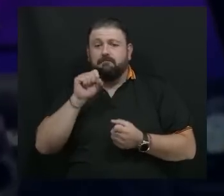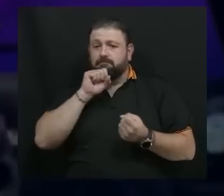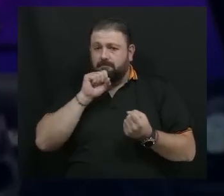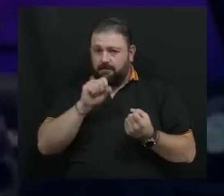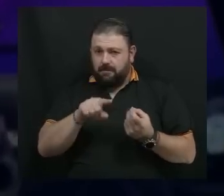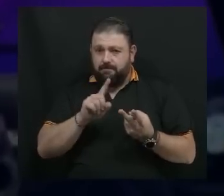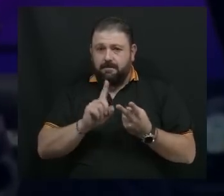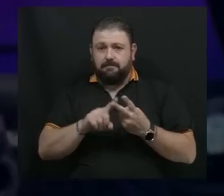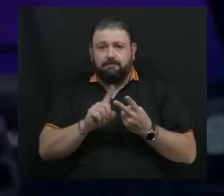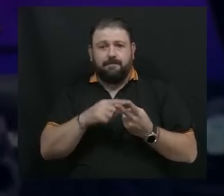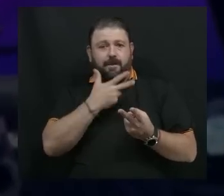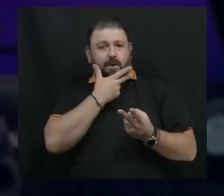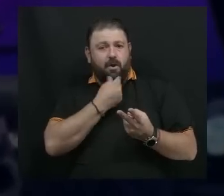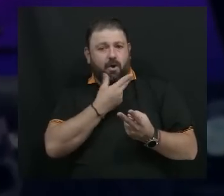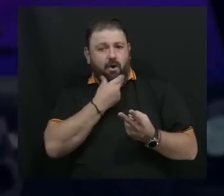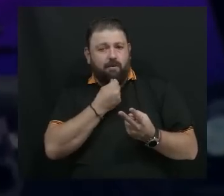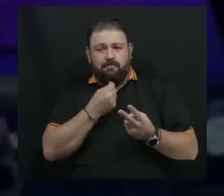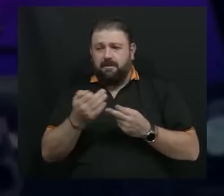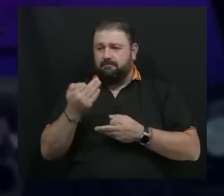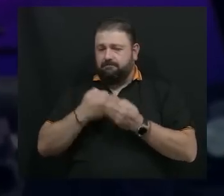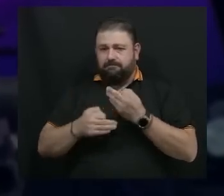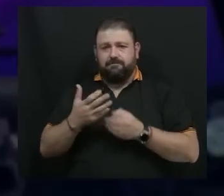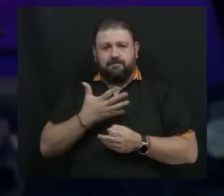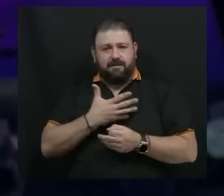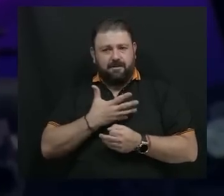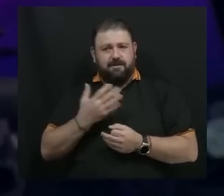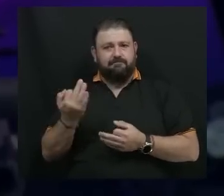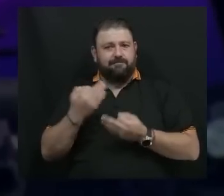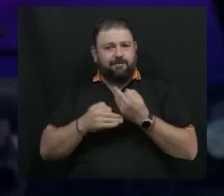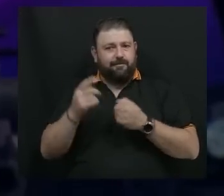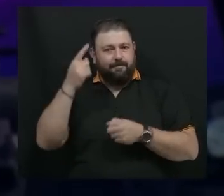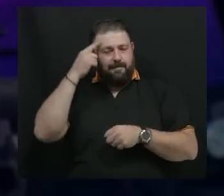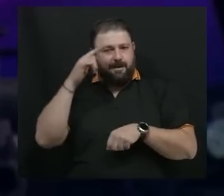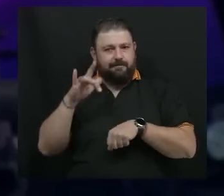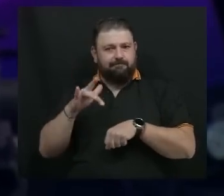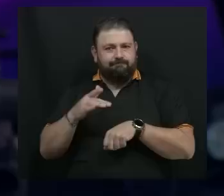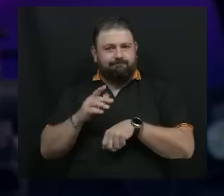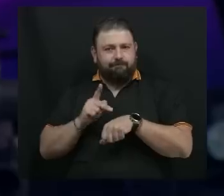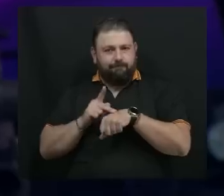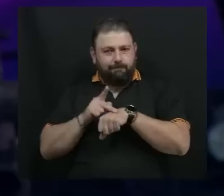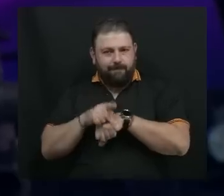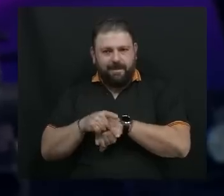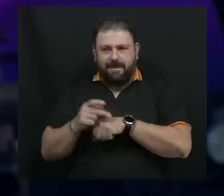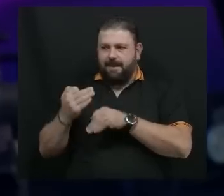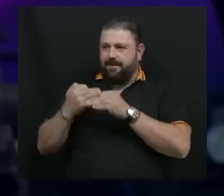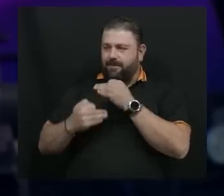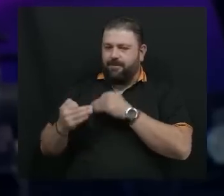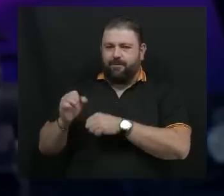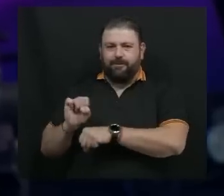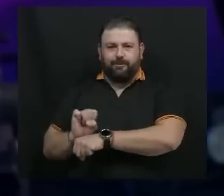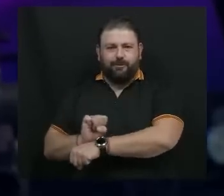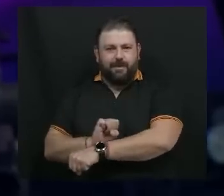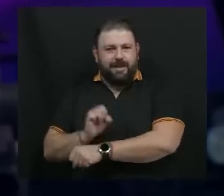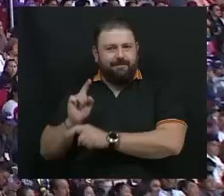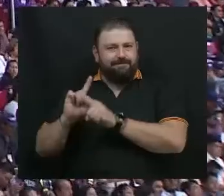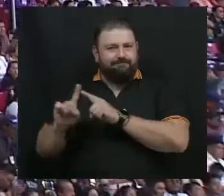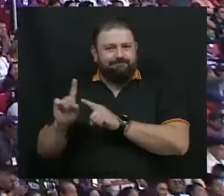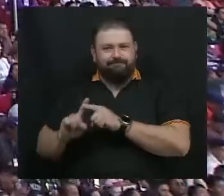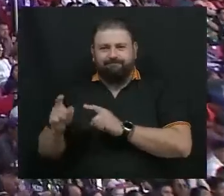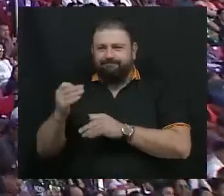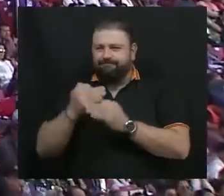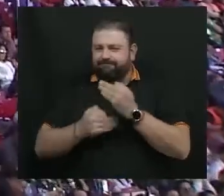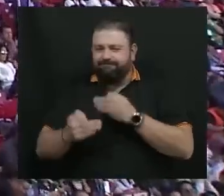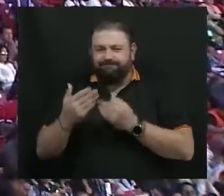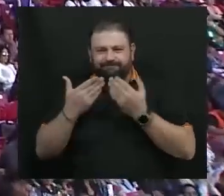ya que nosotras también merecemos tener contacto con nuestro hombre y que tenga una piel suave, ¿verdad? Una